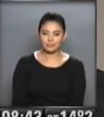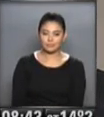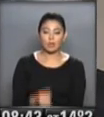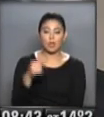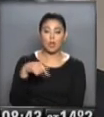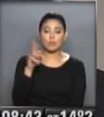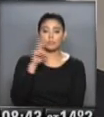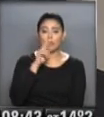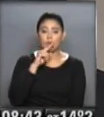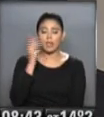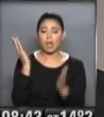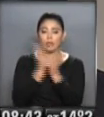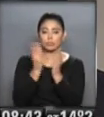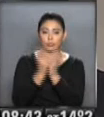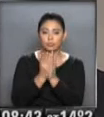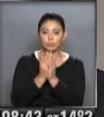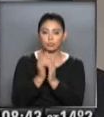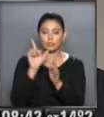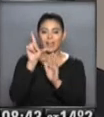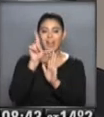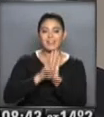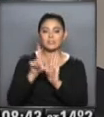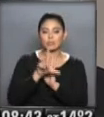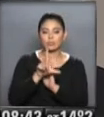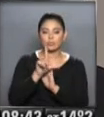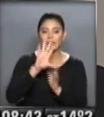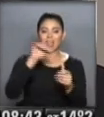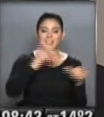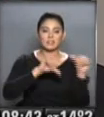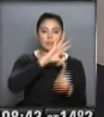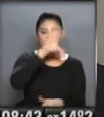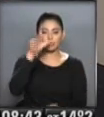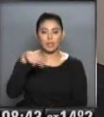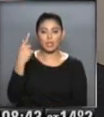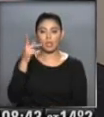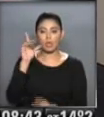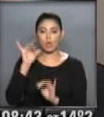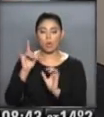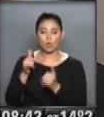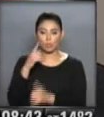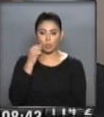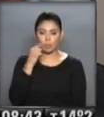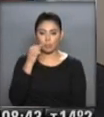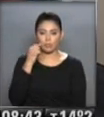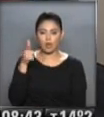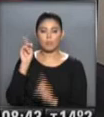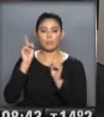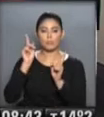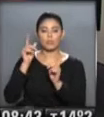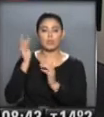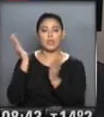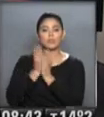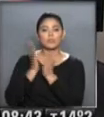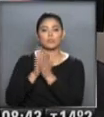Hoy Ruth le da para adelante con sus estudios en licenciatura en Ciencias Ambientales y David es profesor y sigue adelante estudiando todo lo que tiene que ver